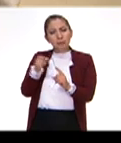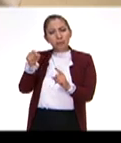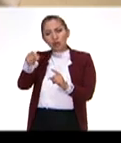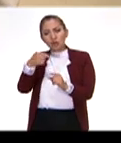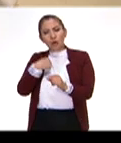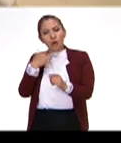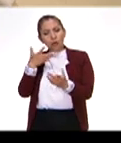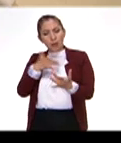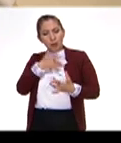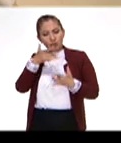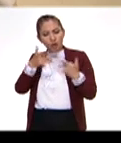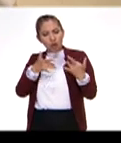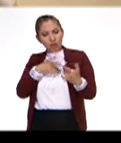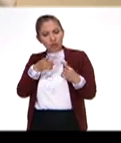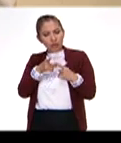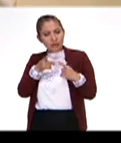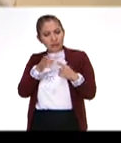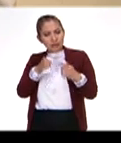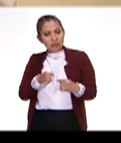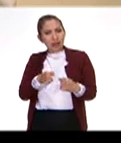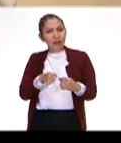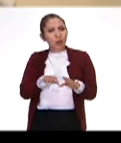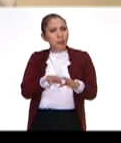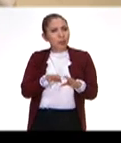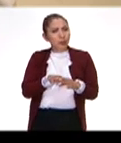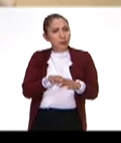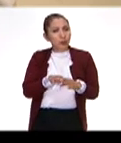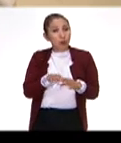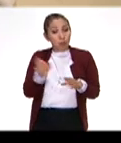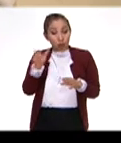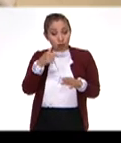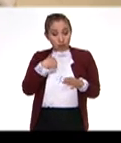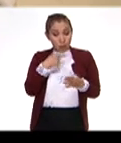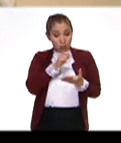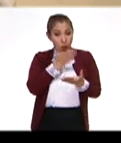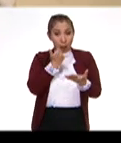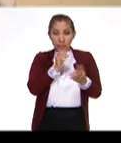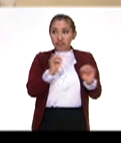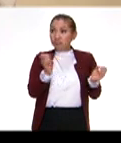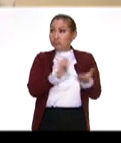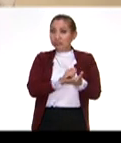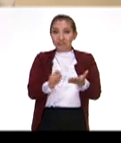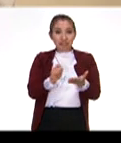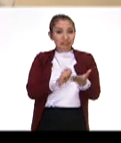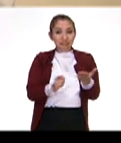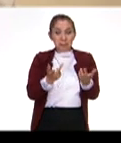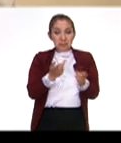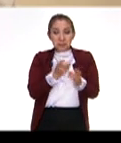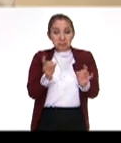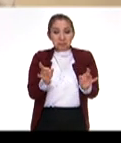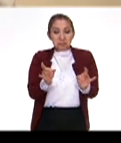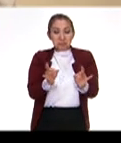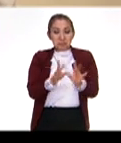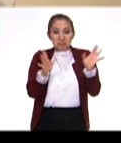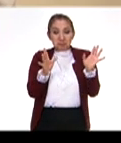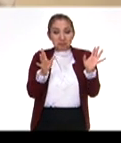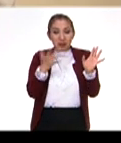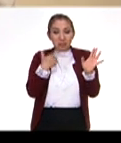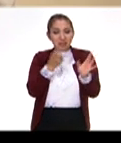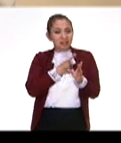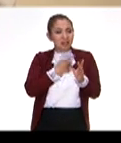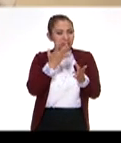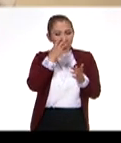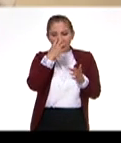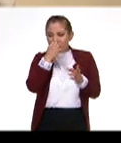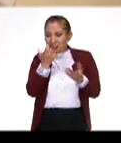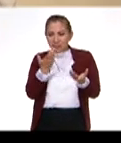ubicados mis reacciones emocionales. Cuando no escribo me ocurre así de manera implacable una desolación,